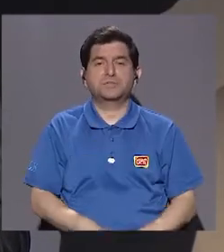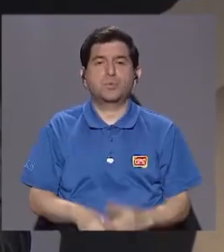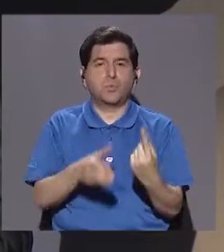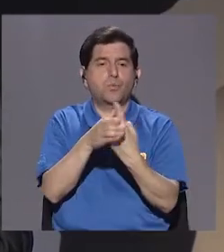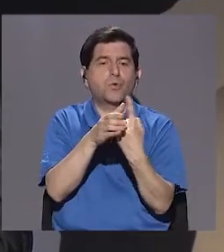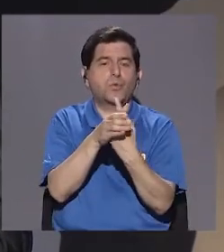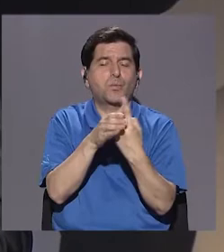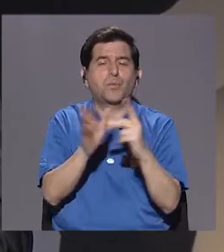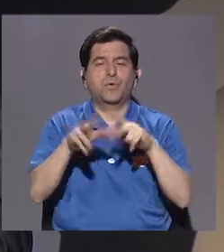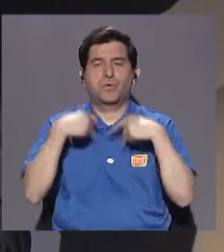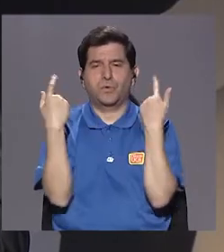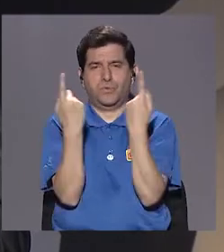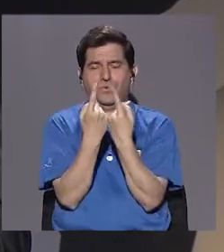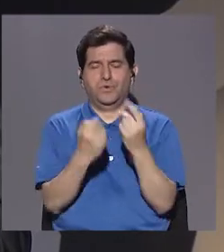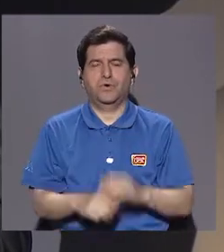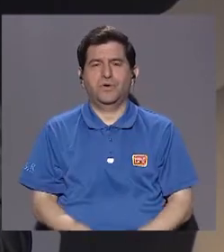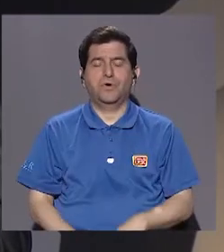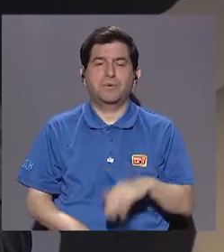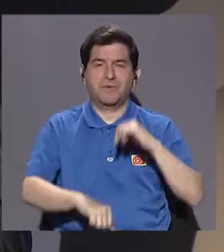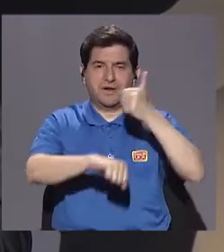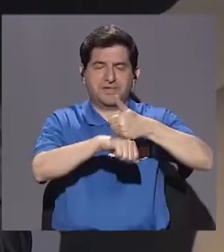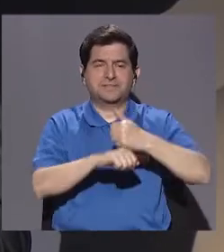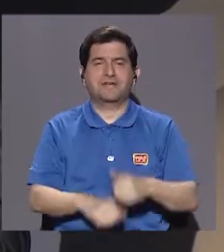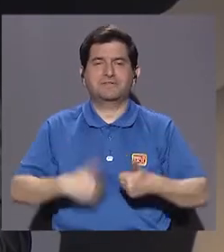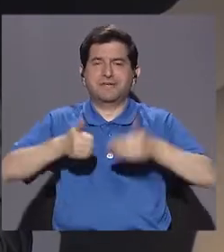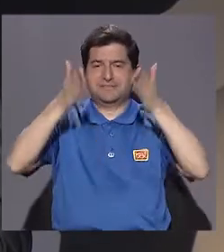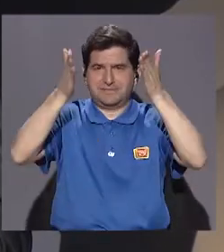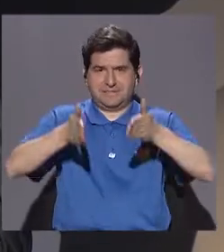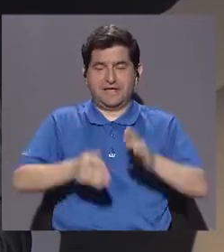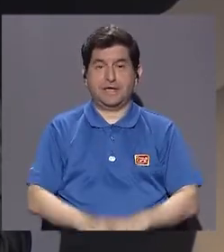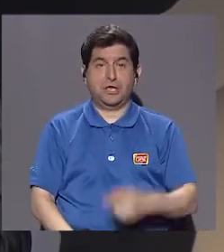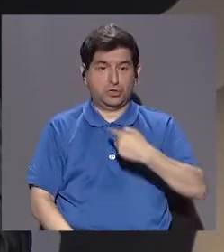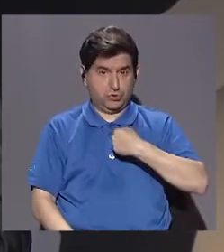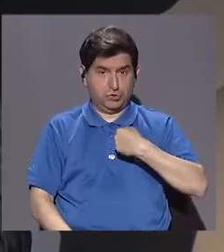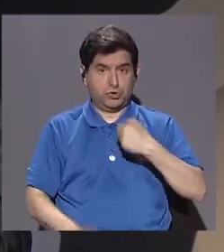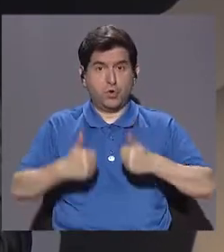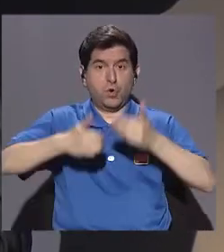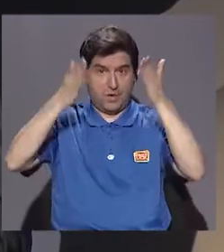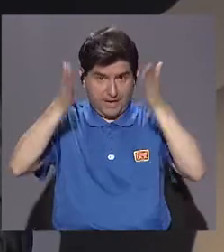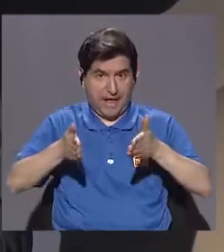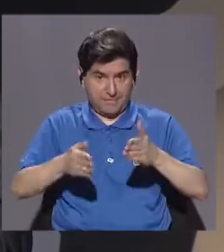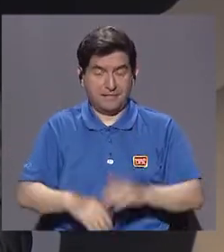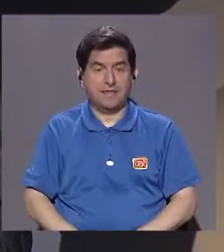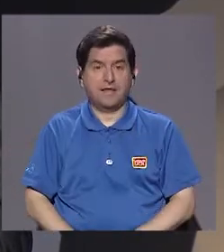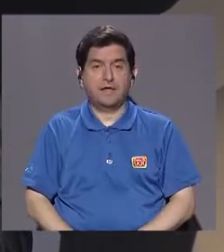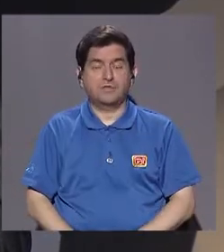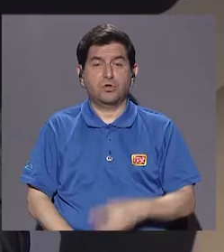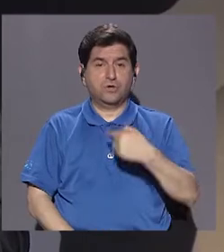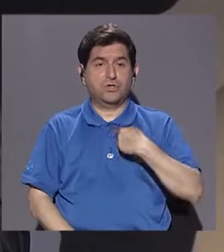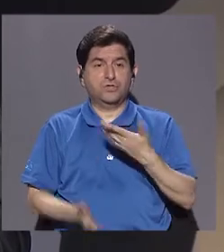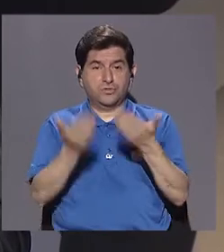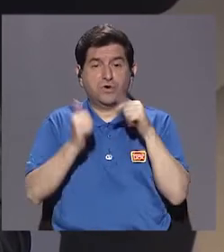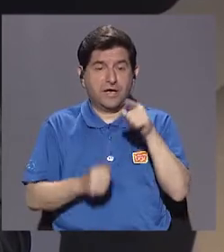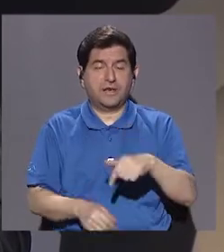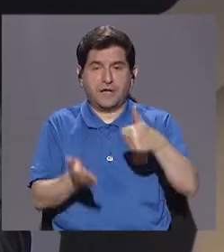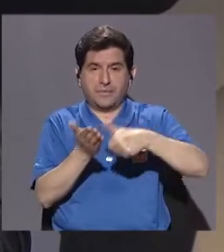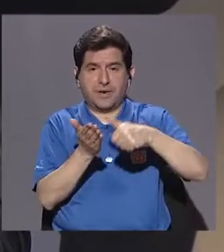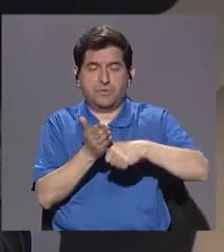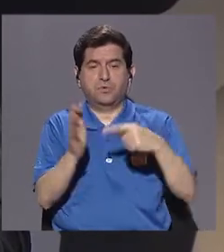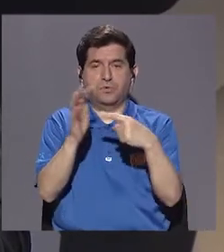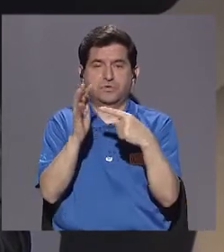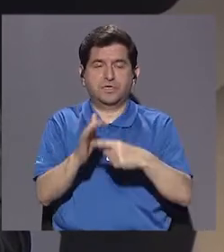monopolio de los partidos en la postulación de candidatos es decir para yo poder ser candidato y optar por un cargo de elección popular